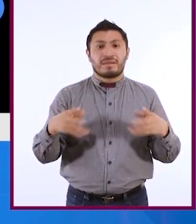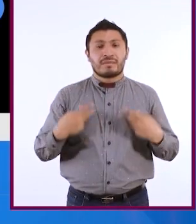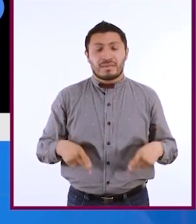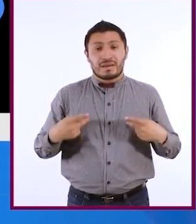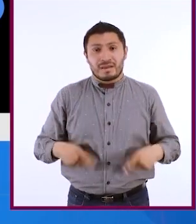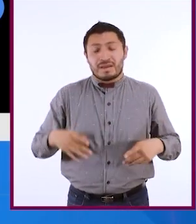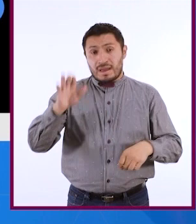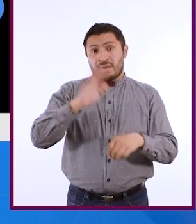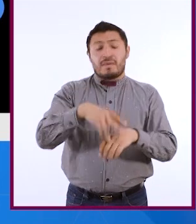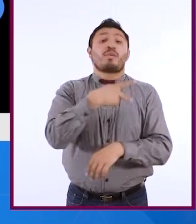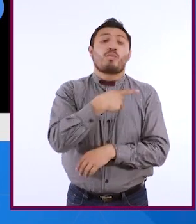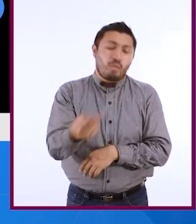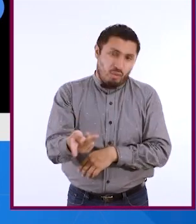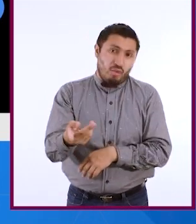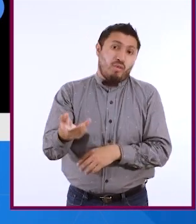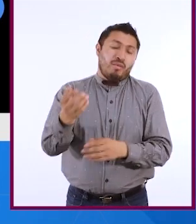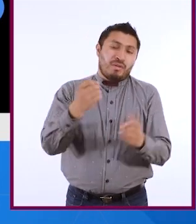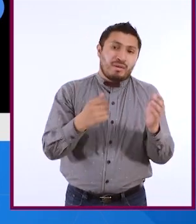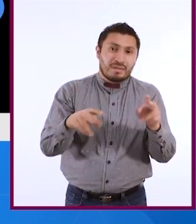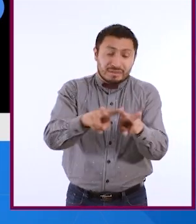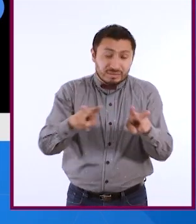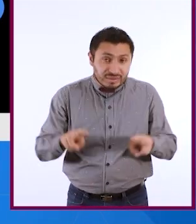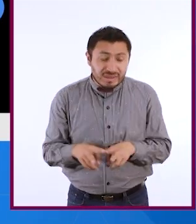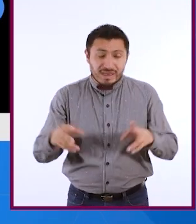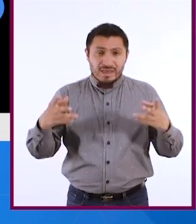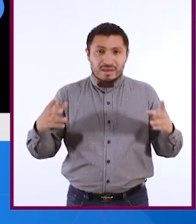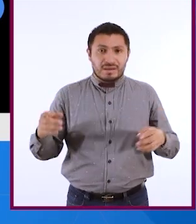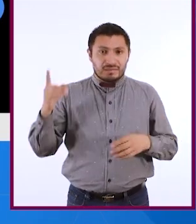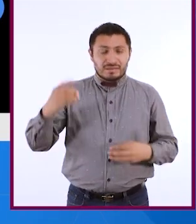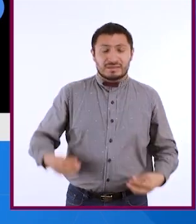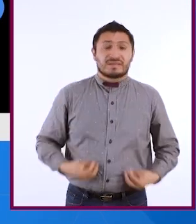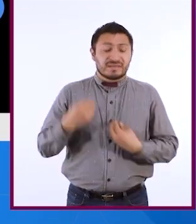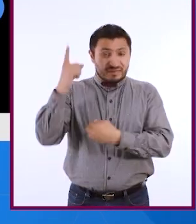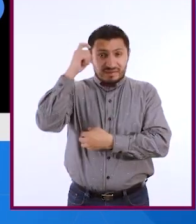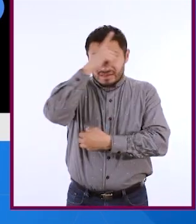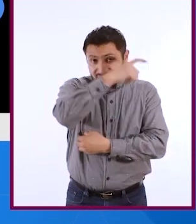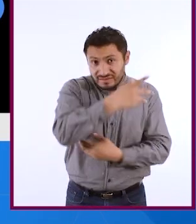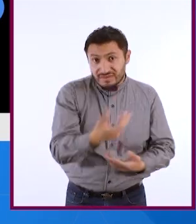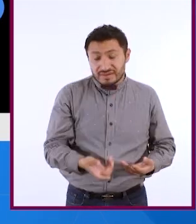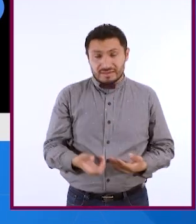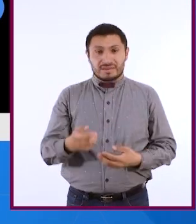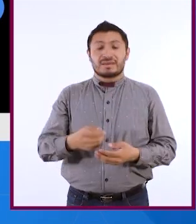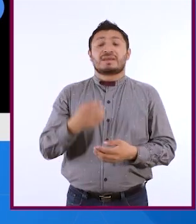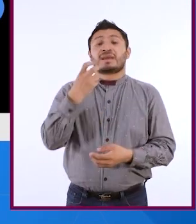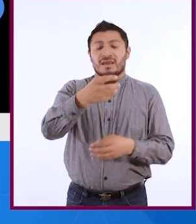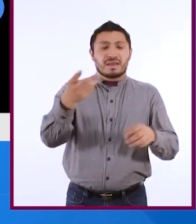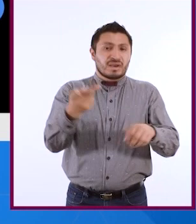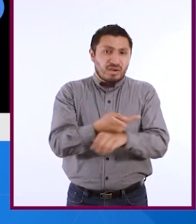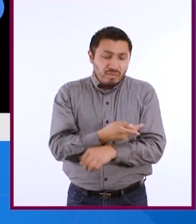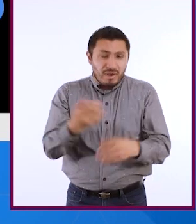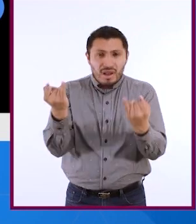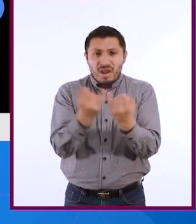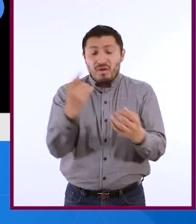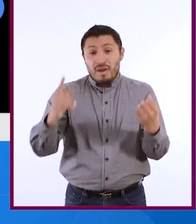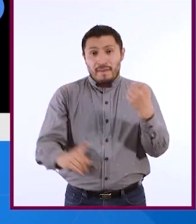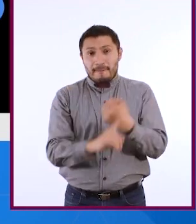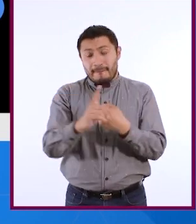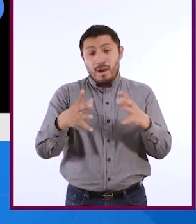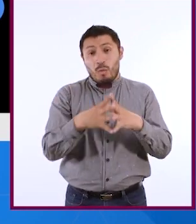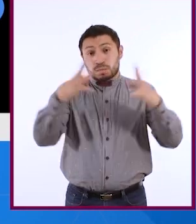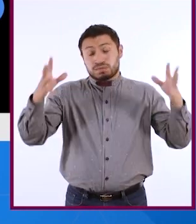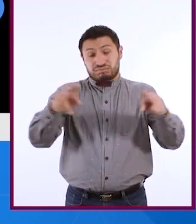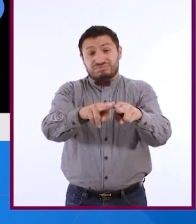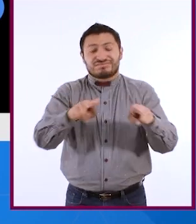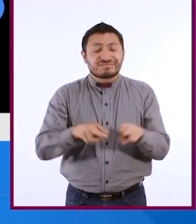personas más pobres, más marginadas, que viven en condiciones de dificultad de por sí. Y eso pasa con los grandes problemas